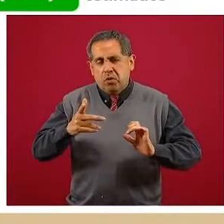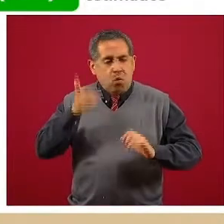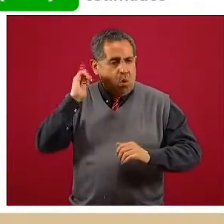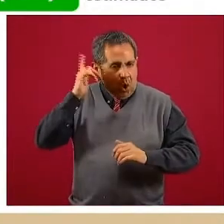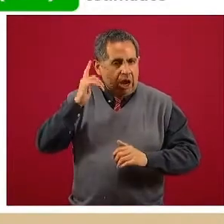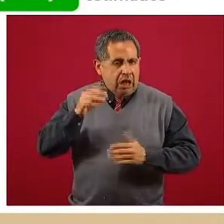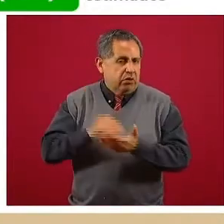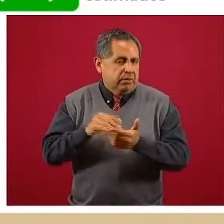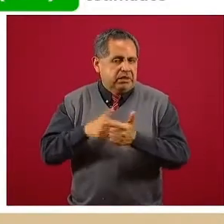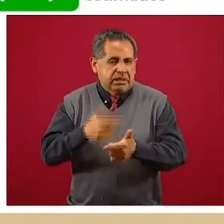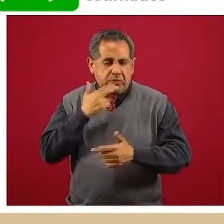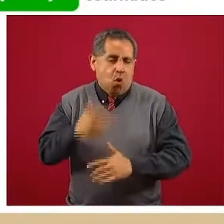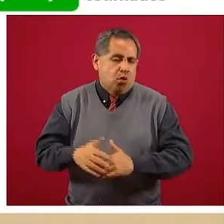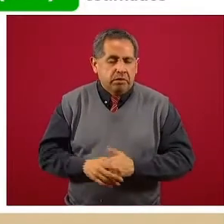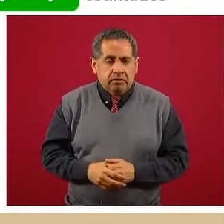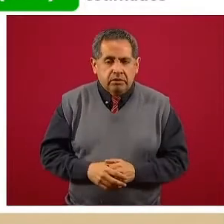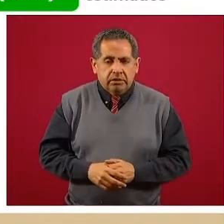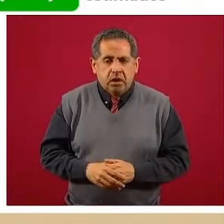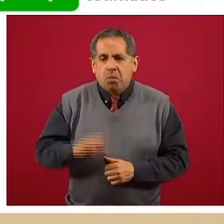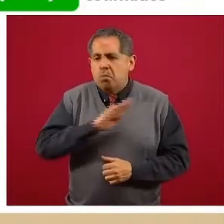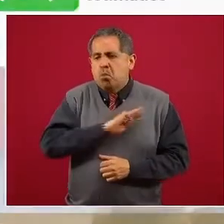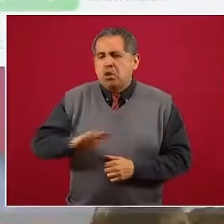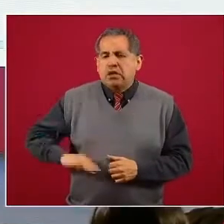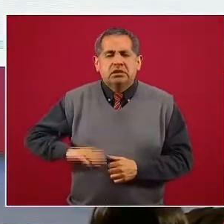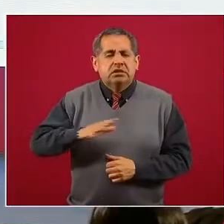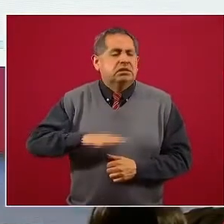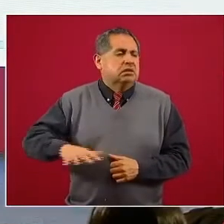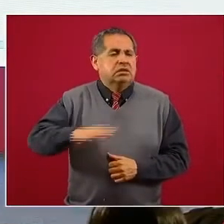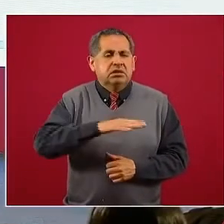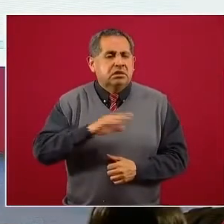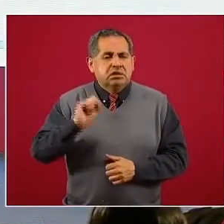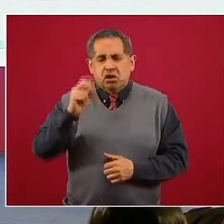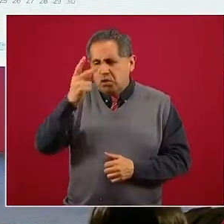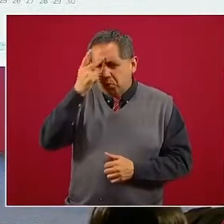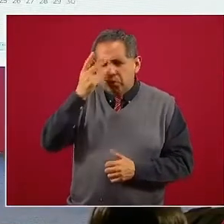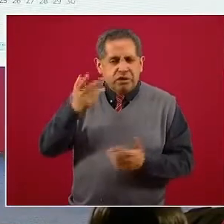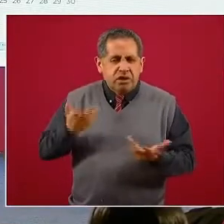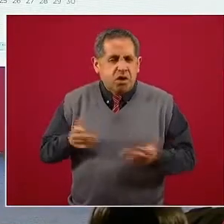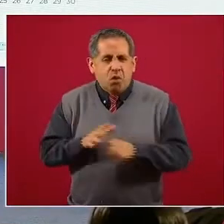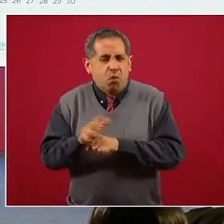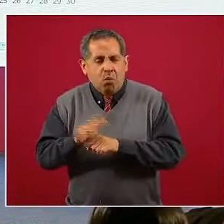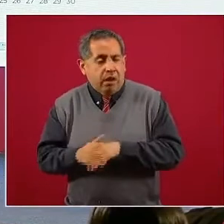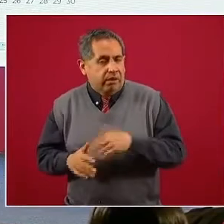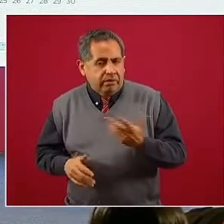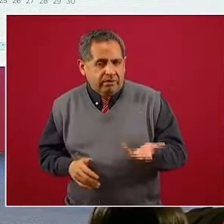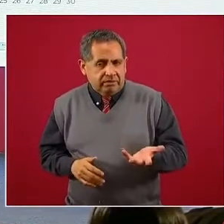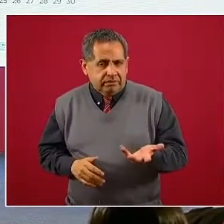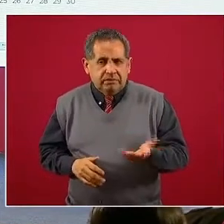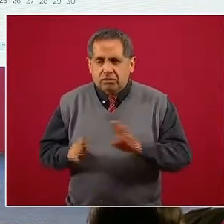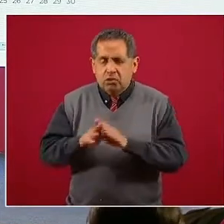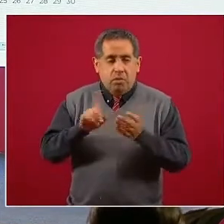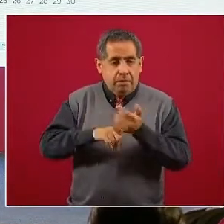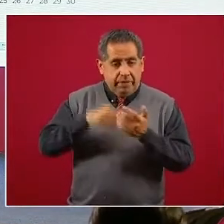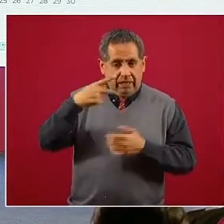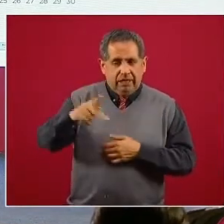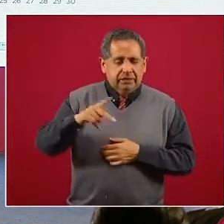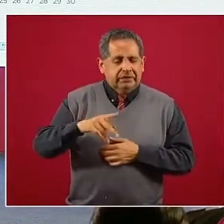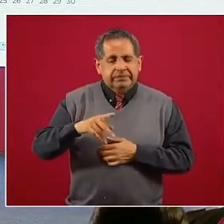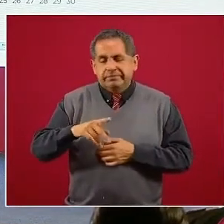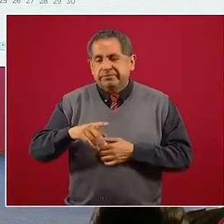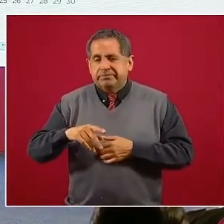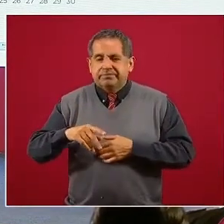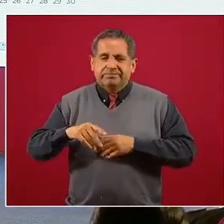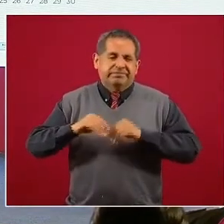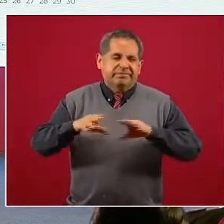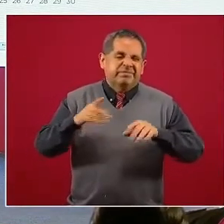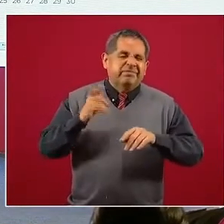continúe. Veamos finalmente los municipios que en San Luis Potosí han aportado a su epidemia. Claramente, y